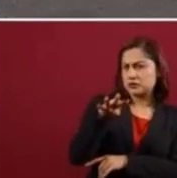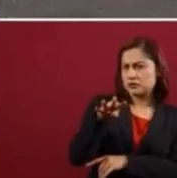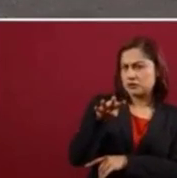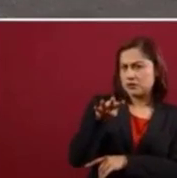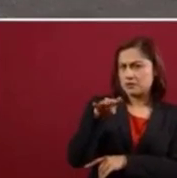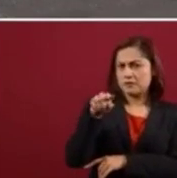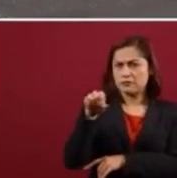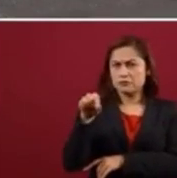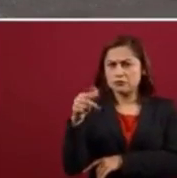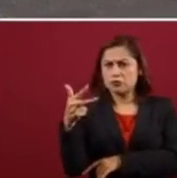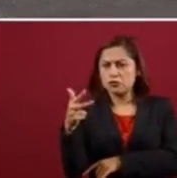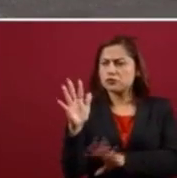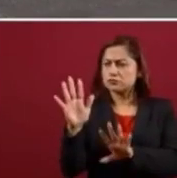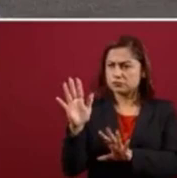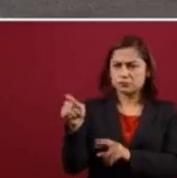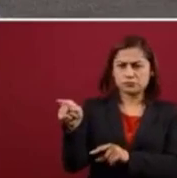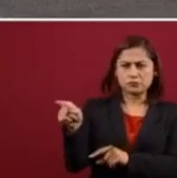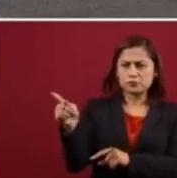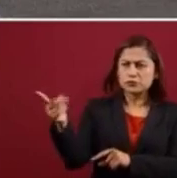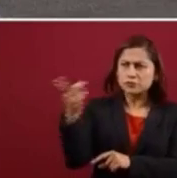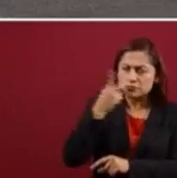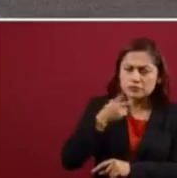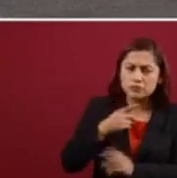a ver si nos dicen